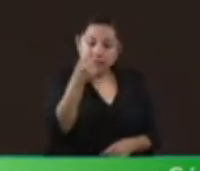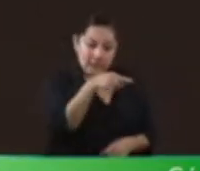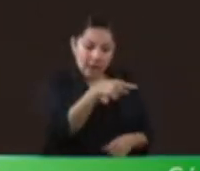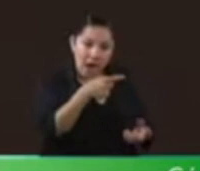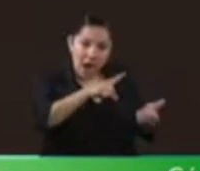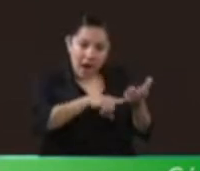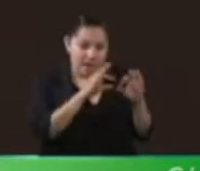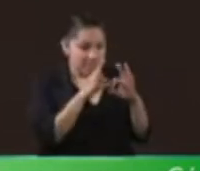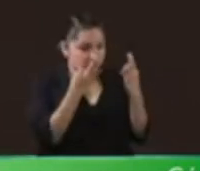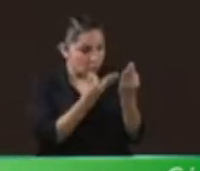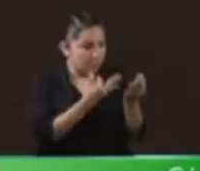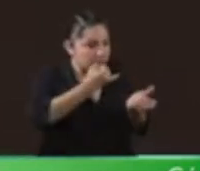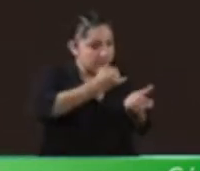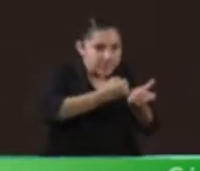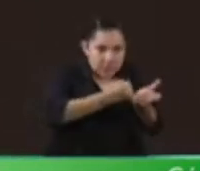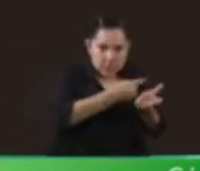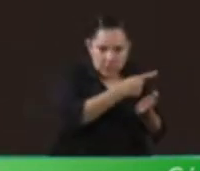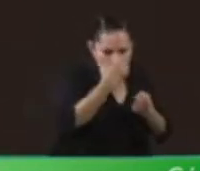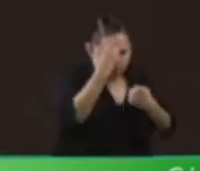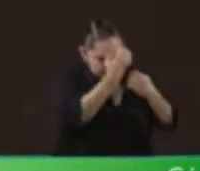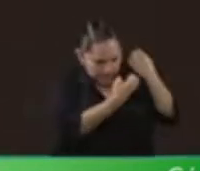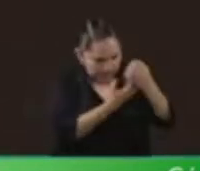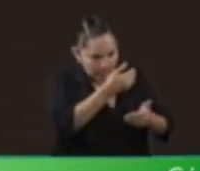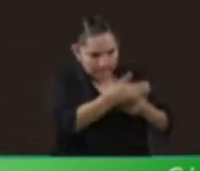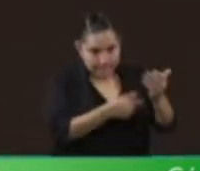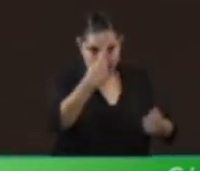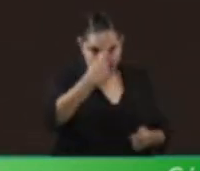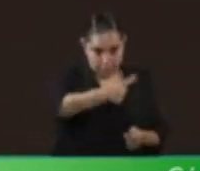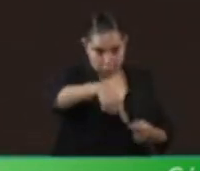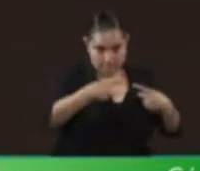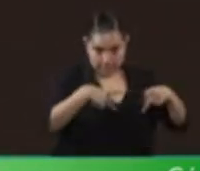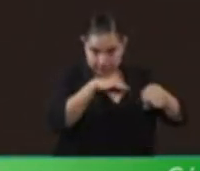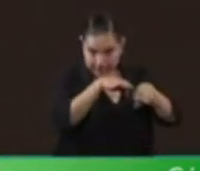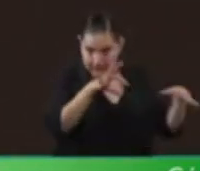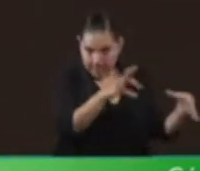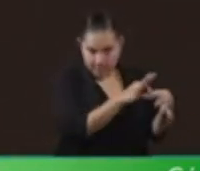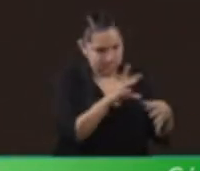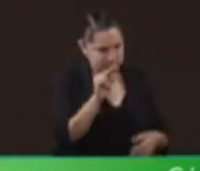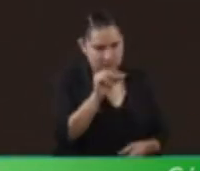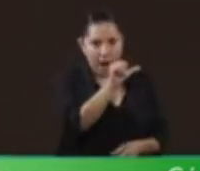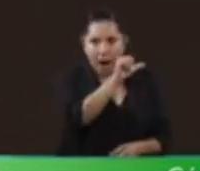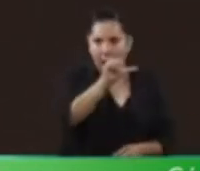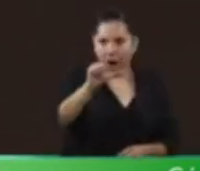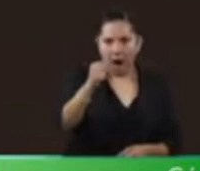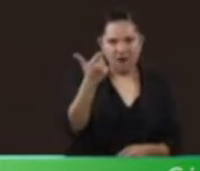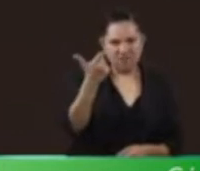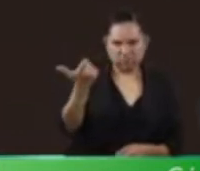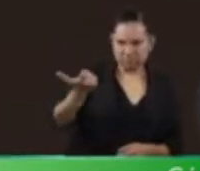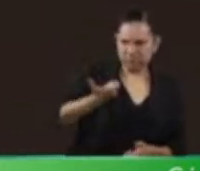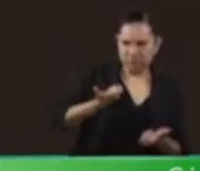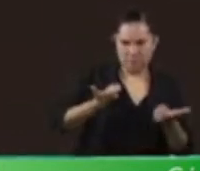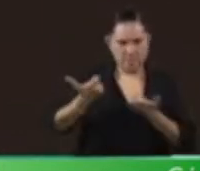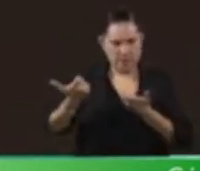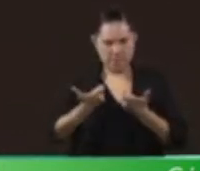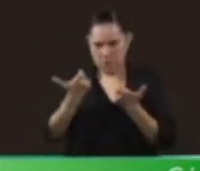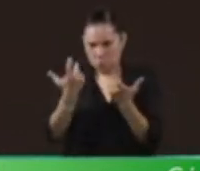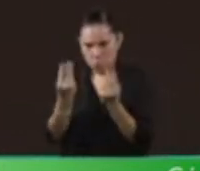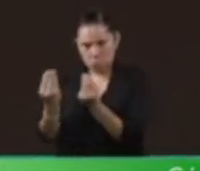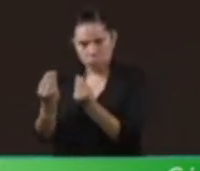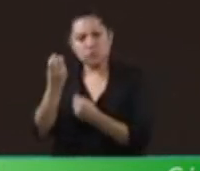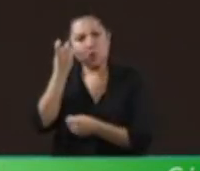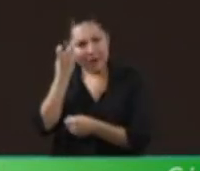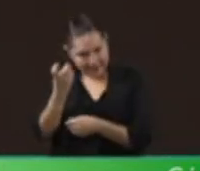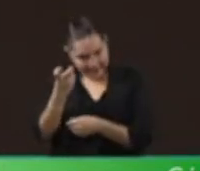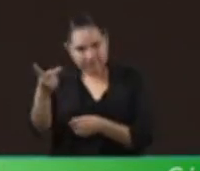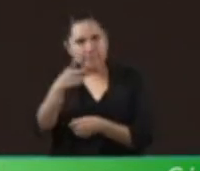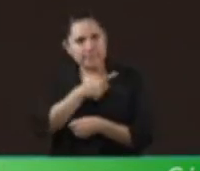a los trabajadores, a los que ganan más. Homologar los sistemas de pensiones para que sean sostenibles,